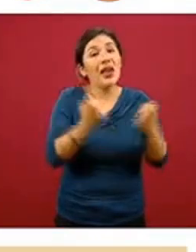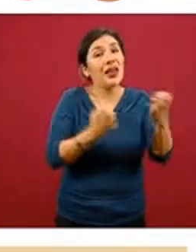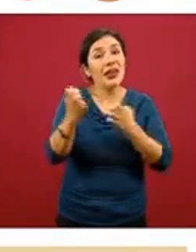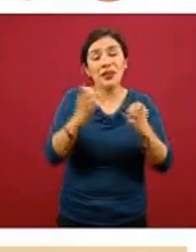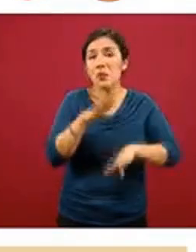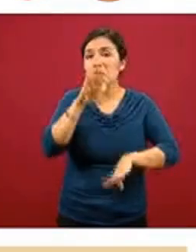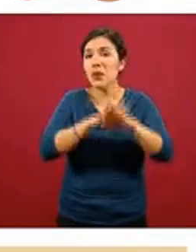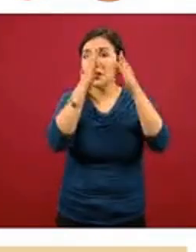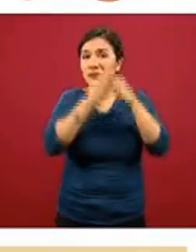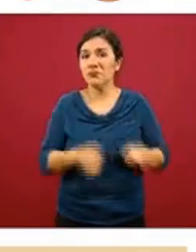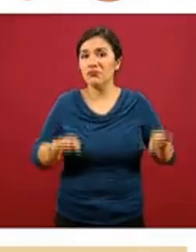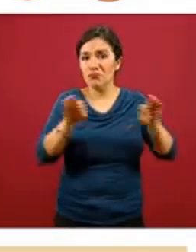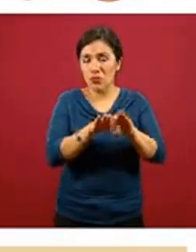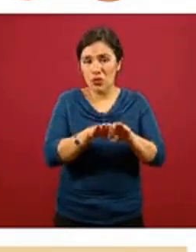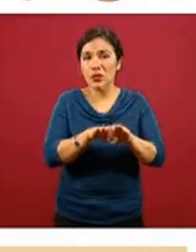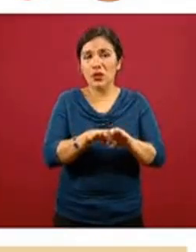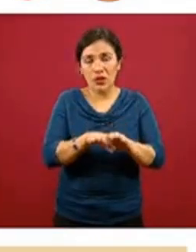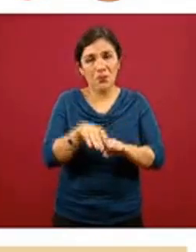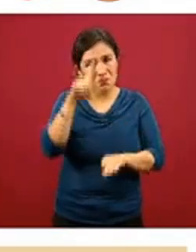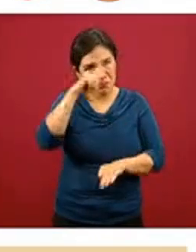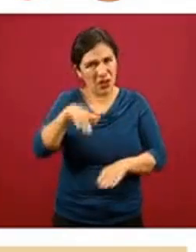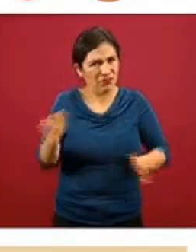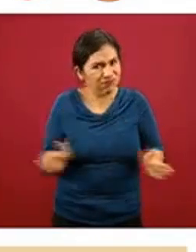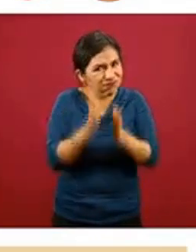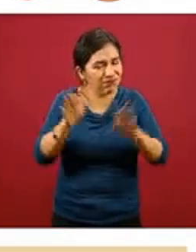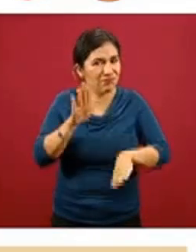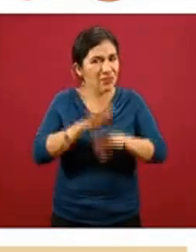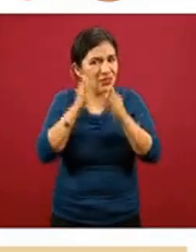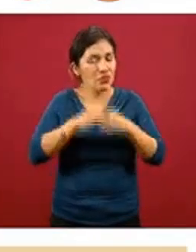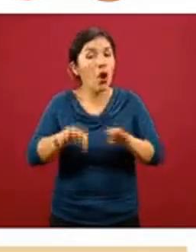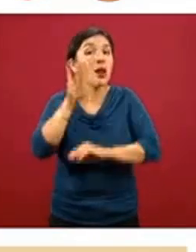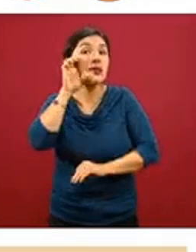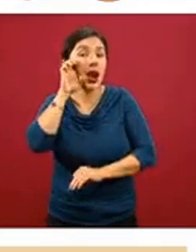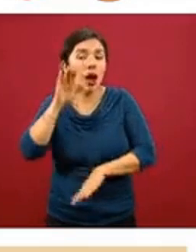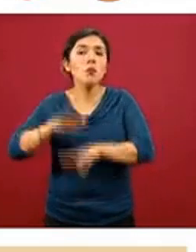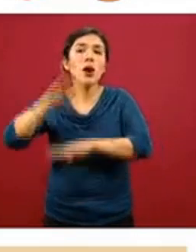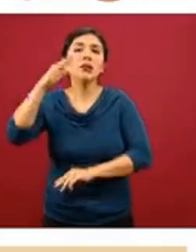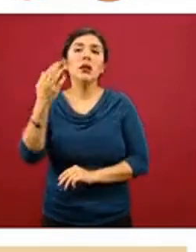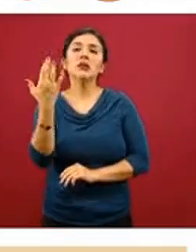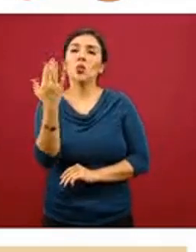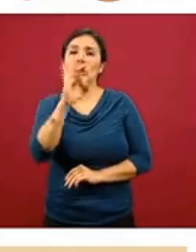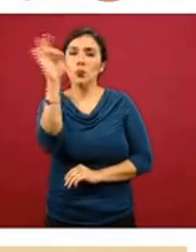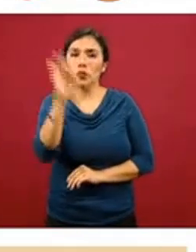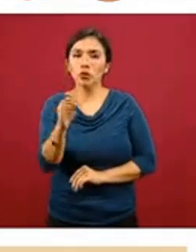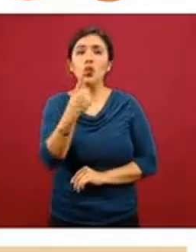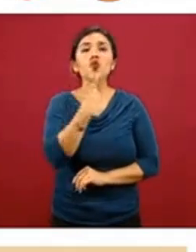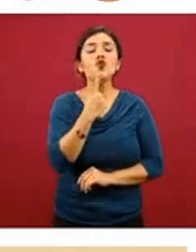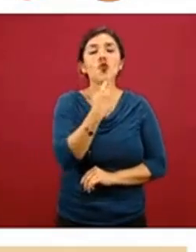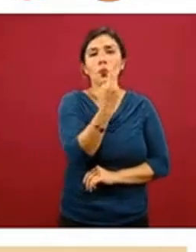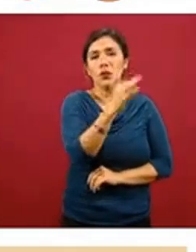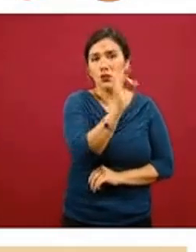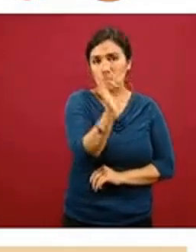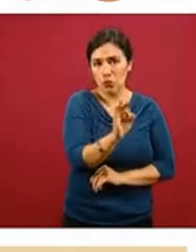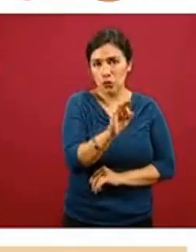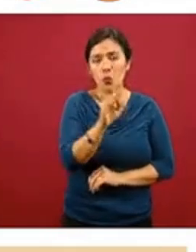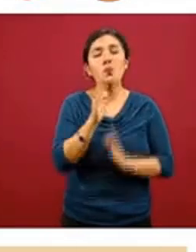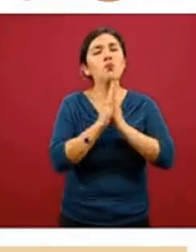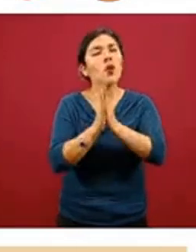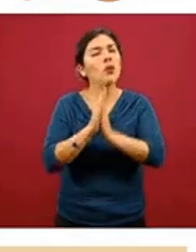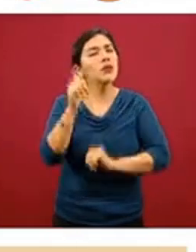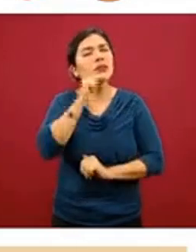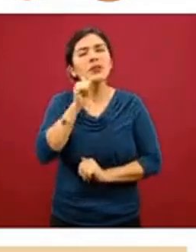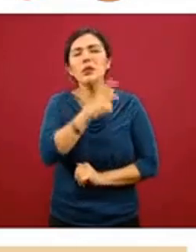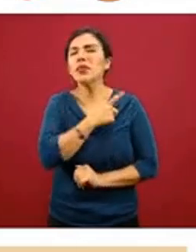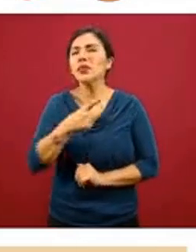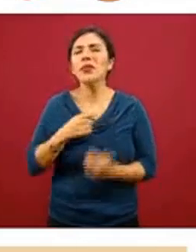que se pretende fomentar. En naranja puede subir hasta un 50% el aforo, pero por favor